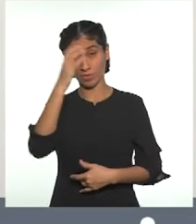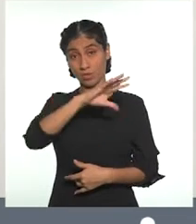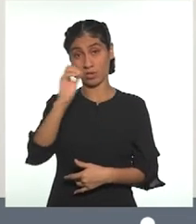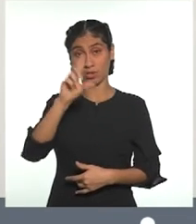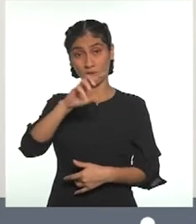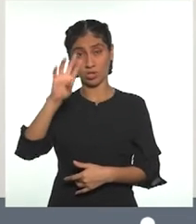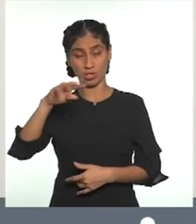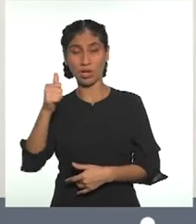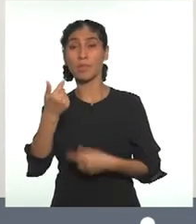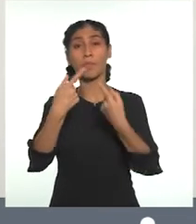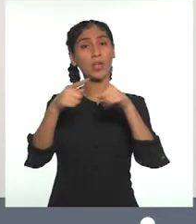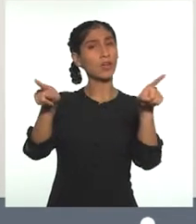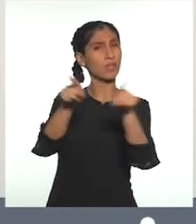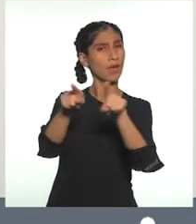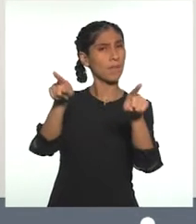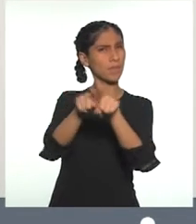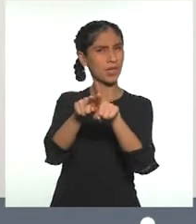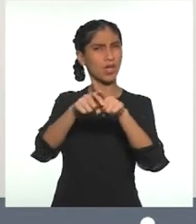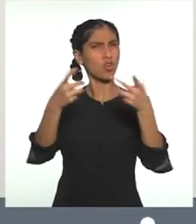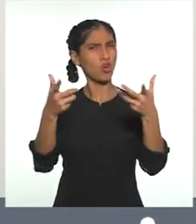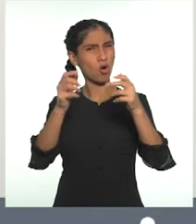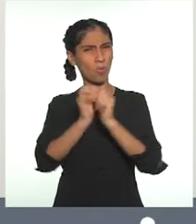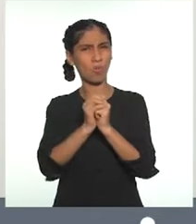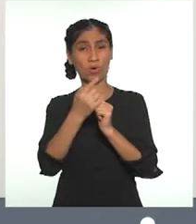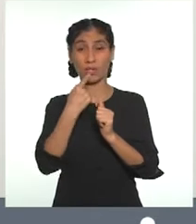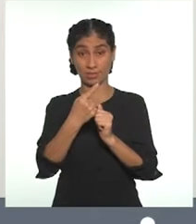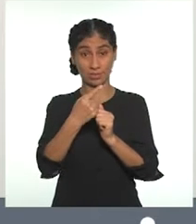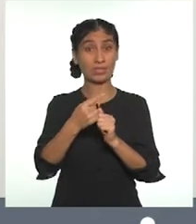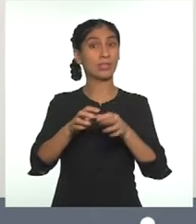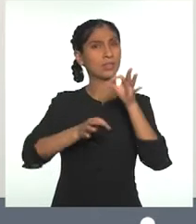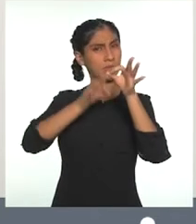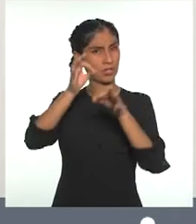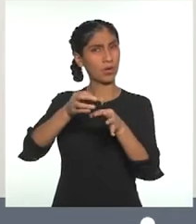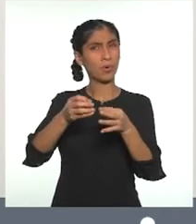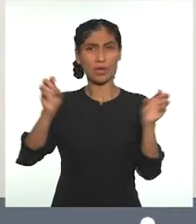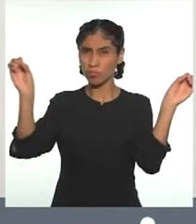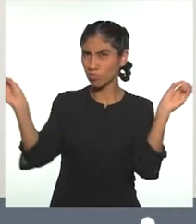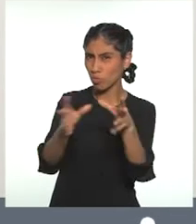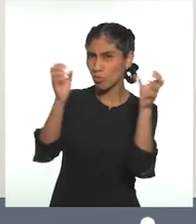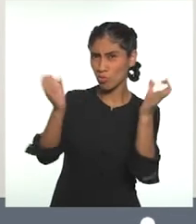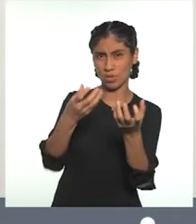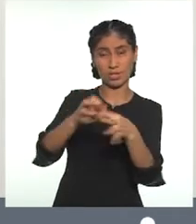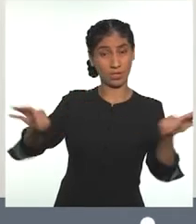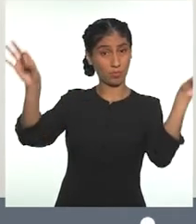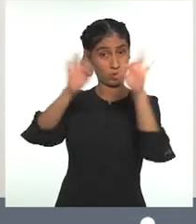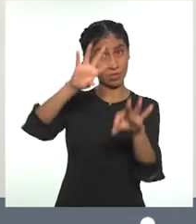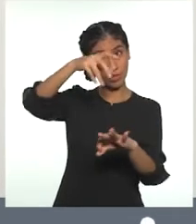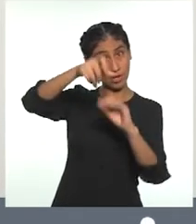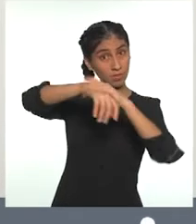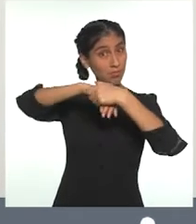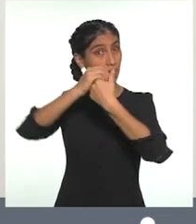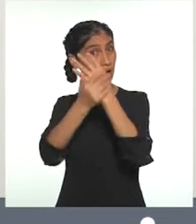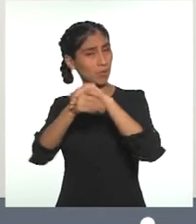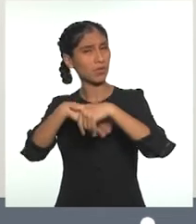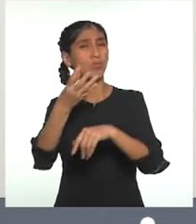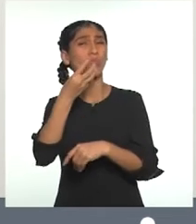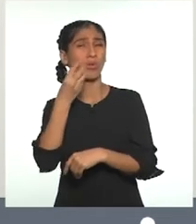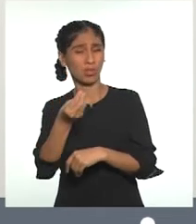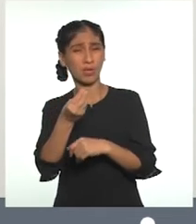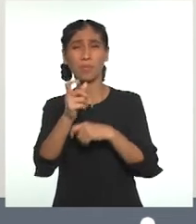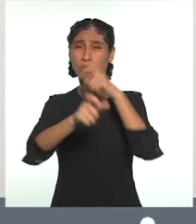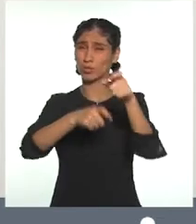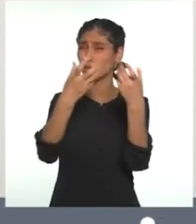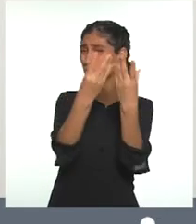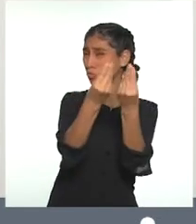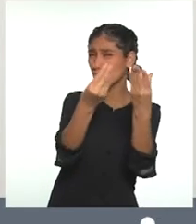también realizaron la crítica a esta campaña que promovía el lavado de manos, ya que la mayoría de la población no contaba